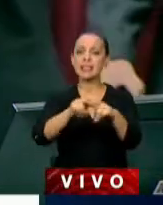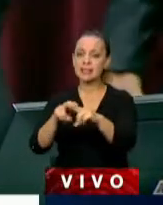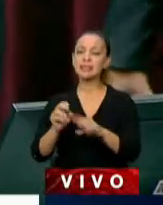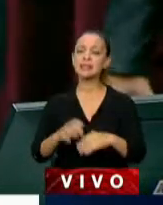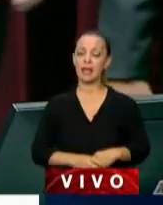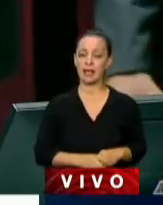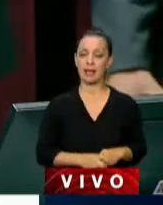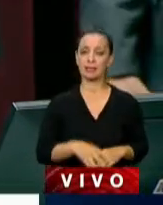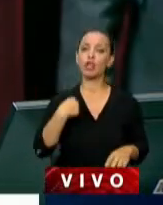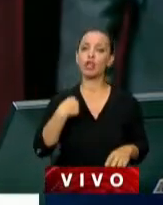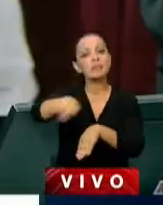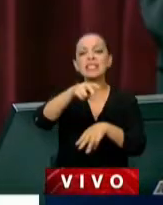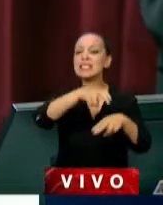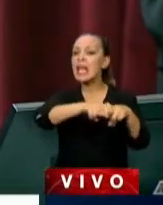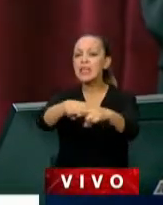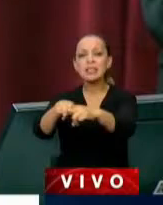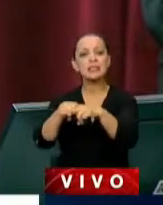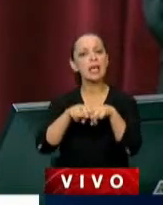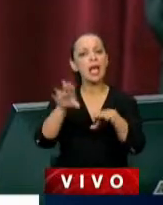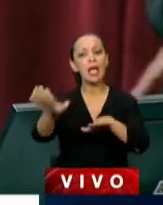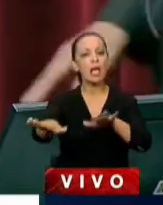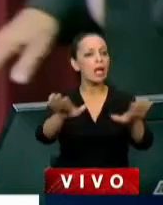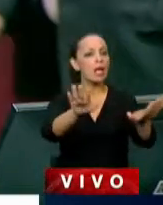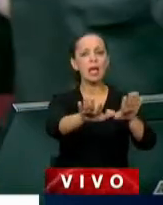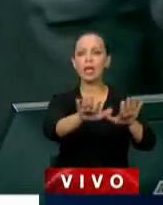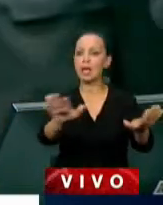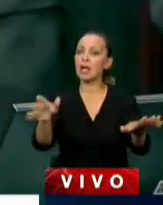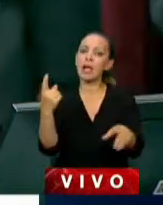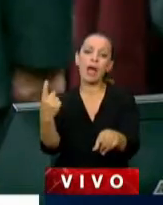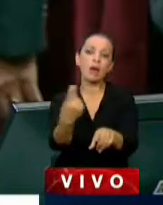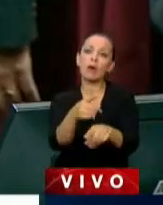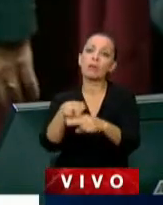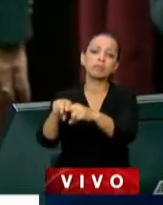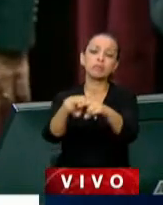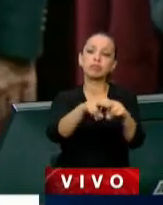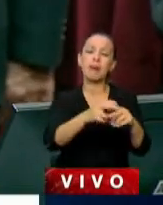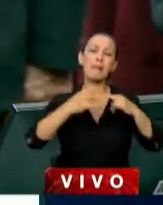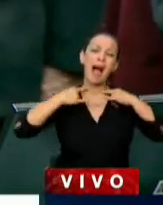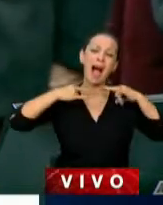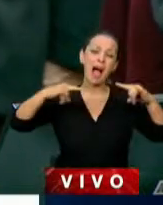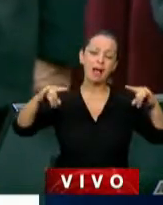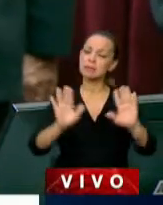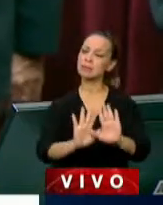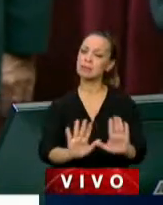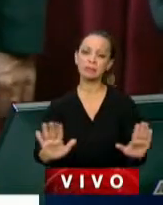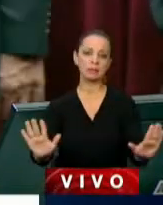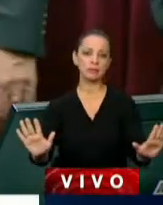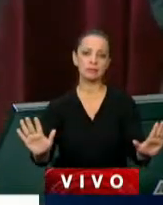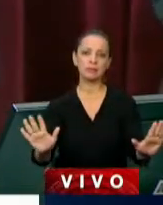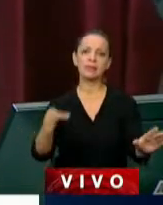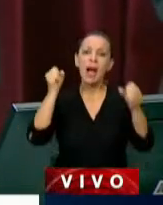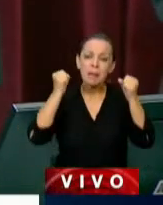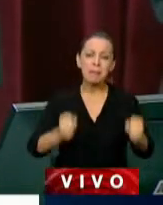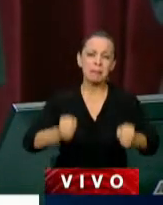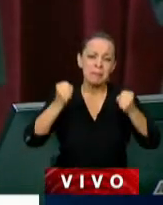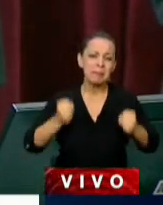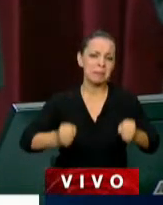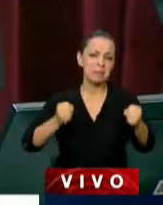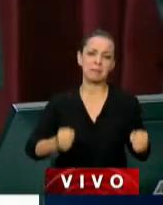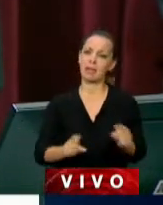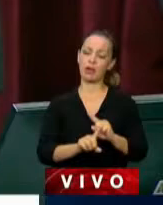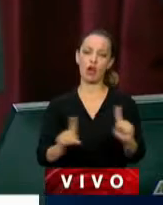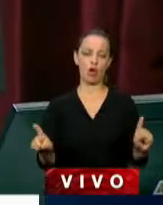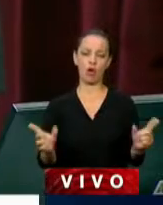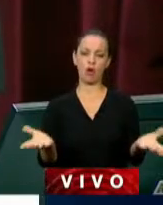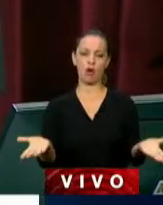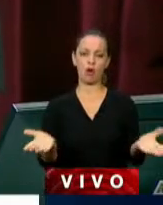se le concede ese lugar. Bueno, la oposición ahora está haciendo todo lo posible, jura hacer todo lo posible para